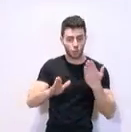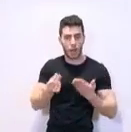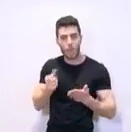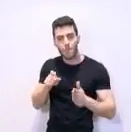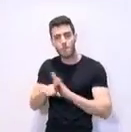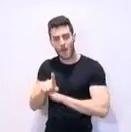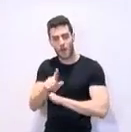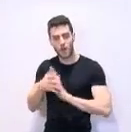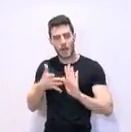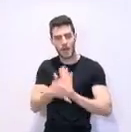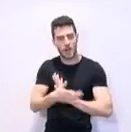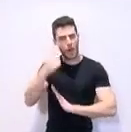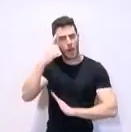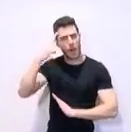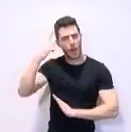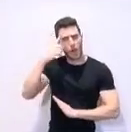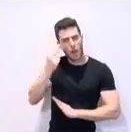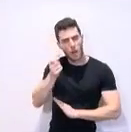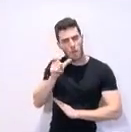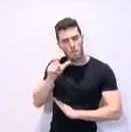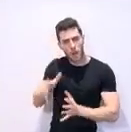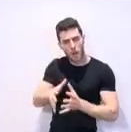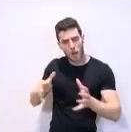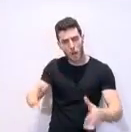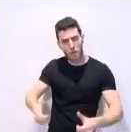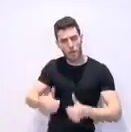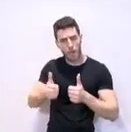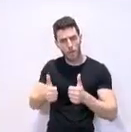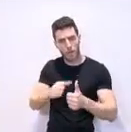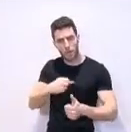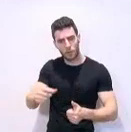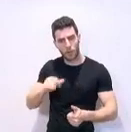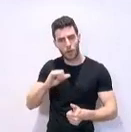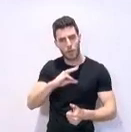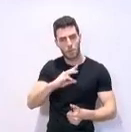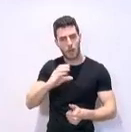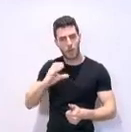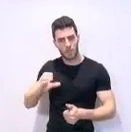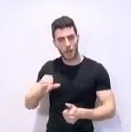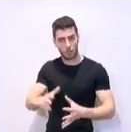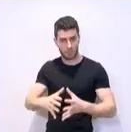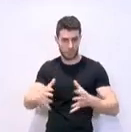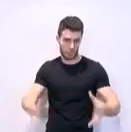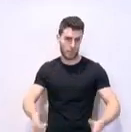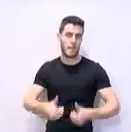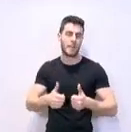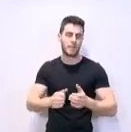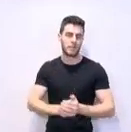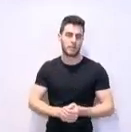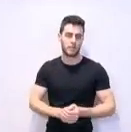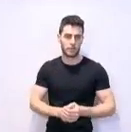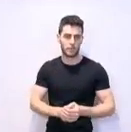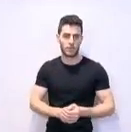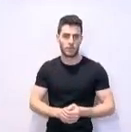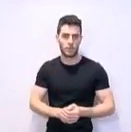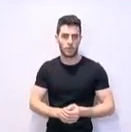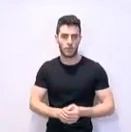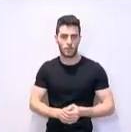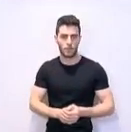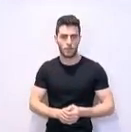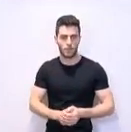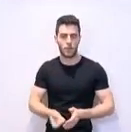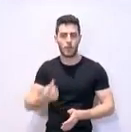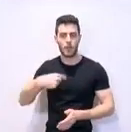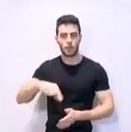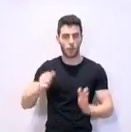algunas empresas para inflar precios, eleva el IPC y podemos leer cientos